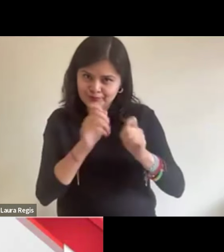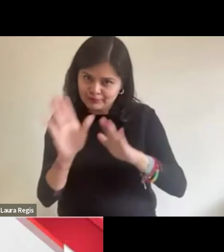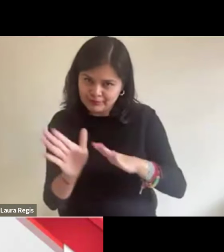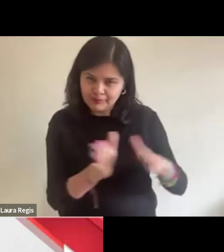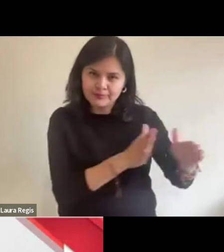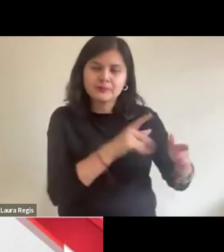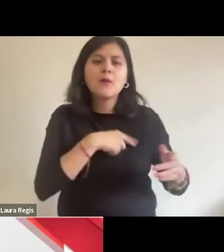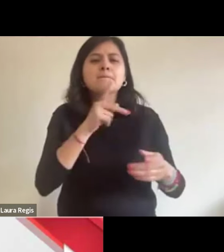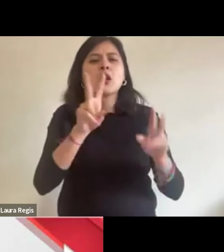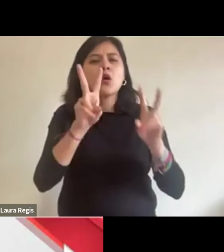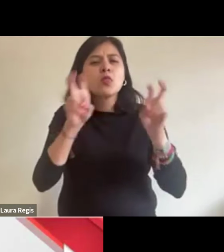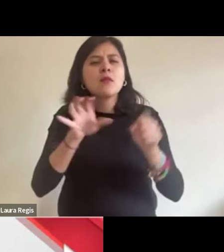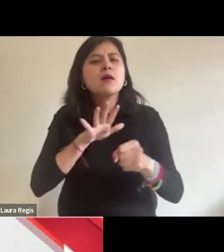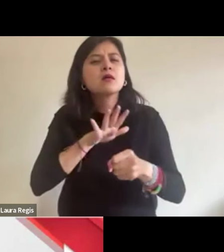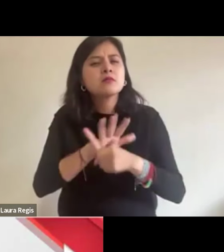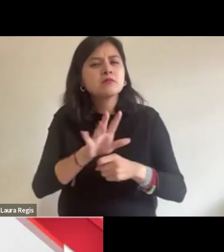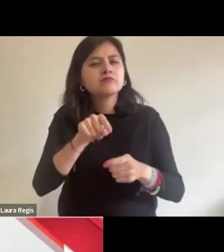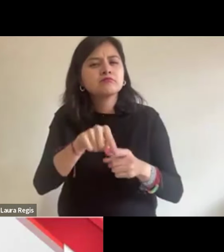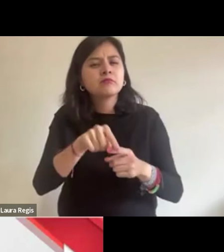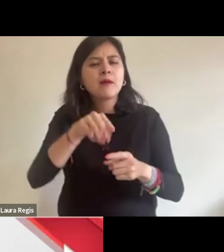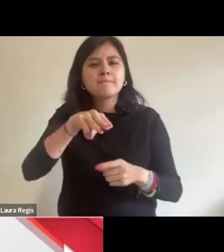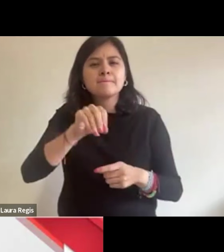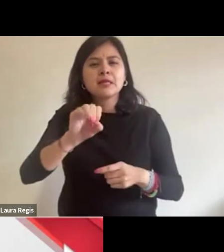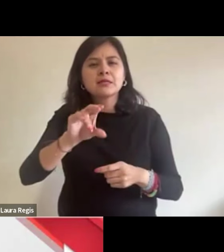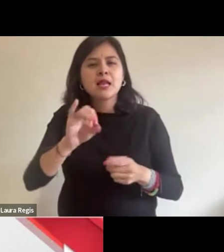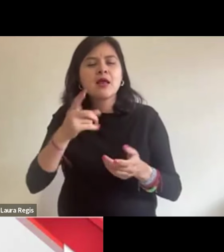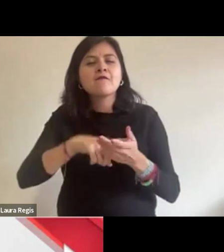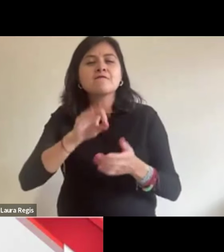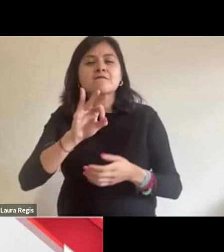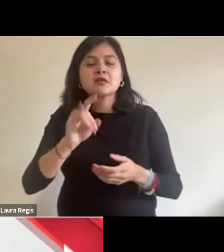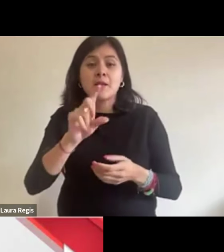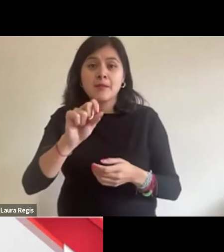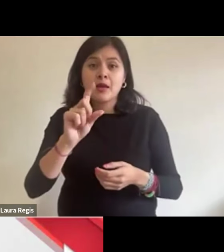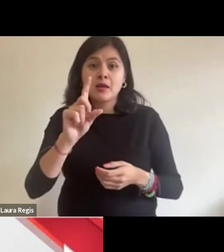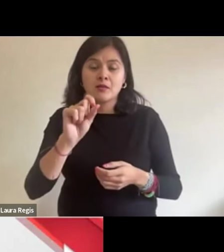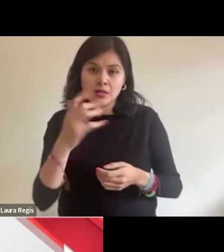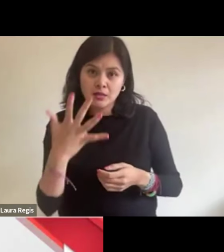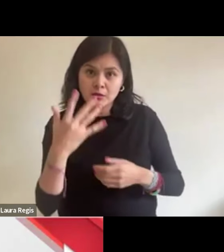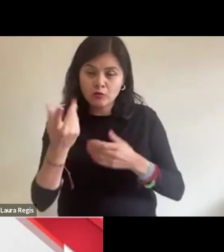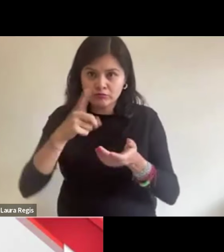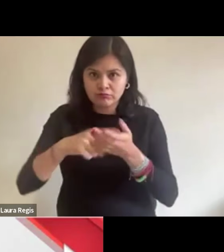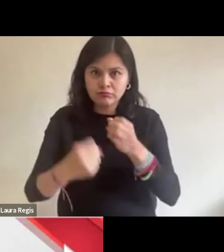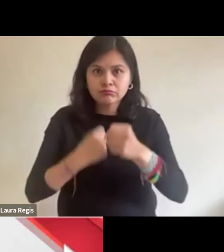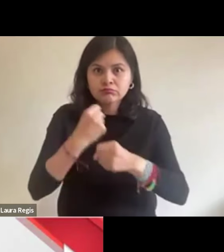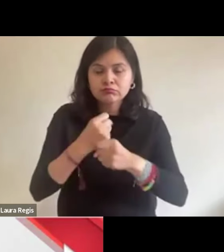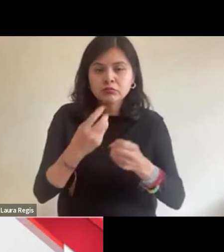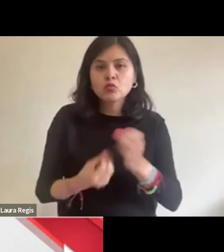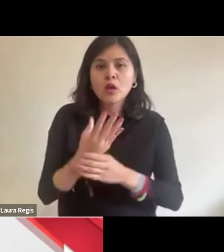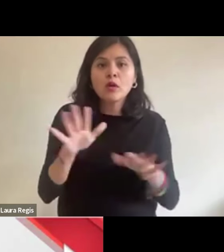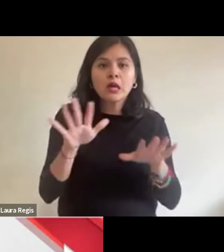vamos a estar hablando sobre la miscelánea fiscal 2025 y los cambios que